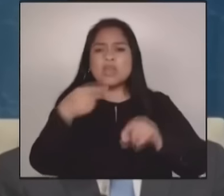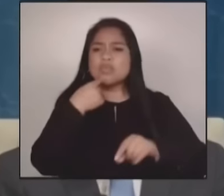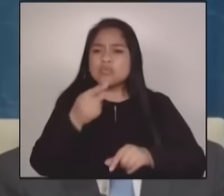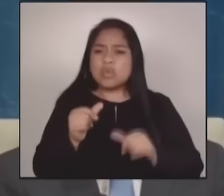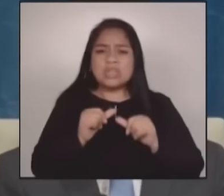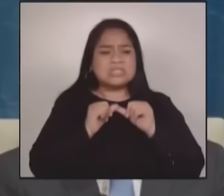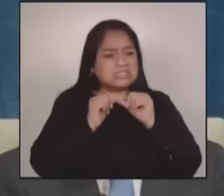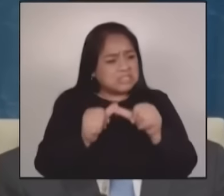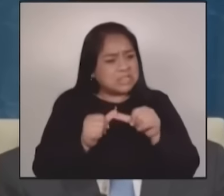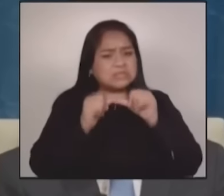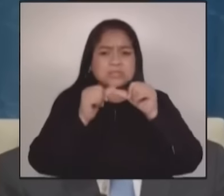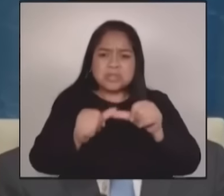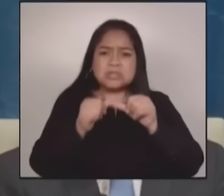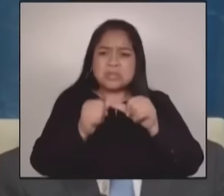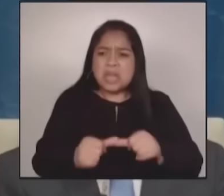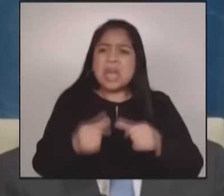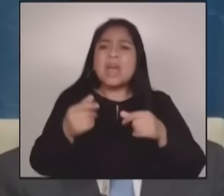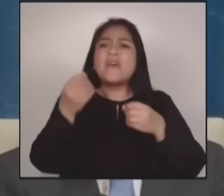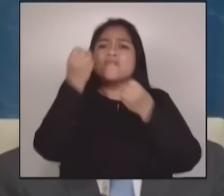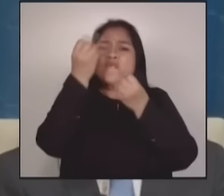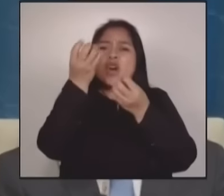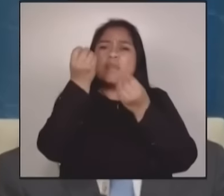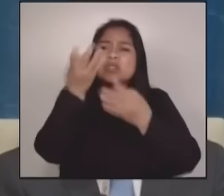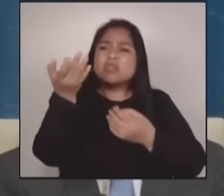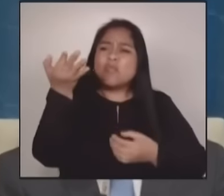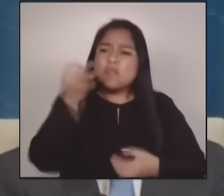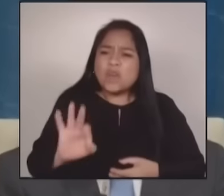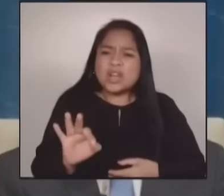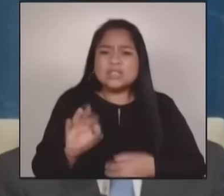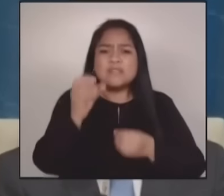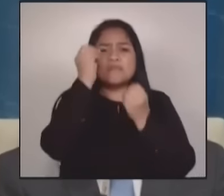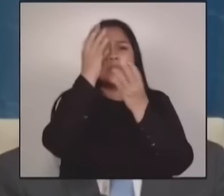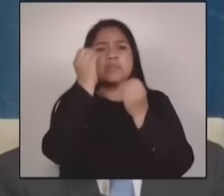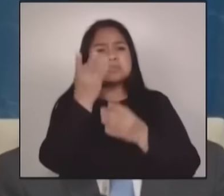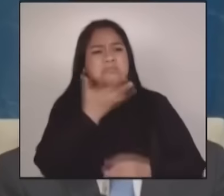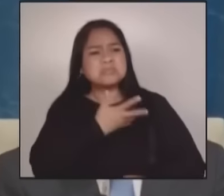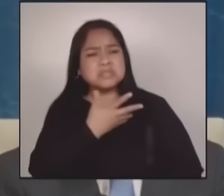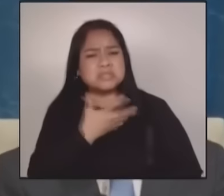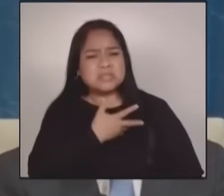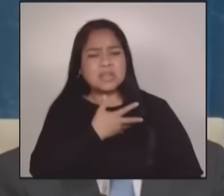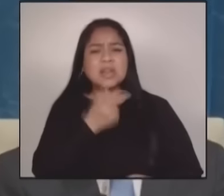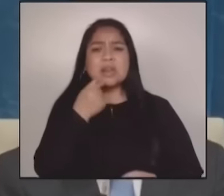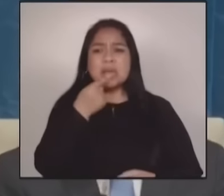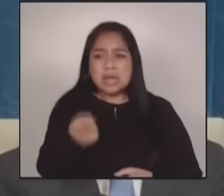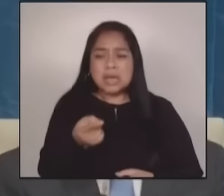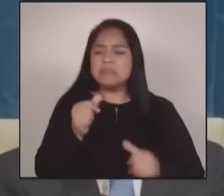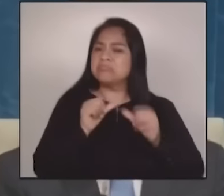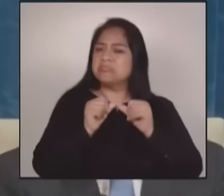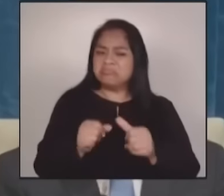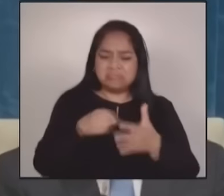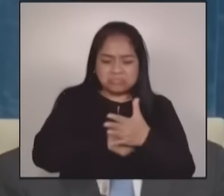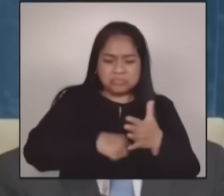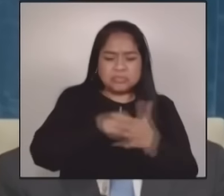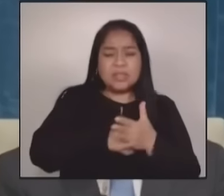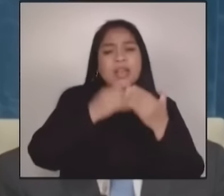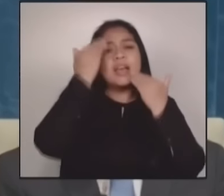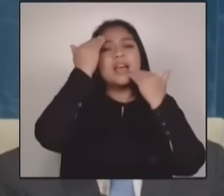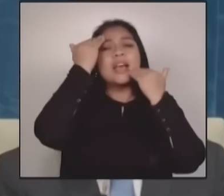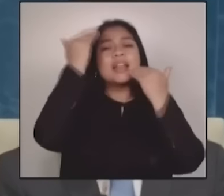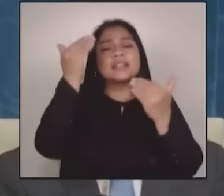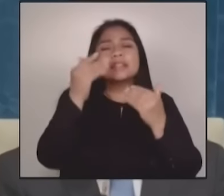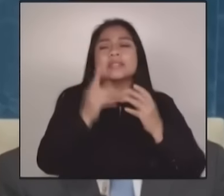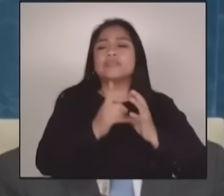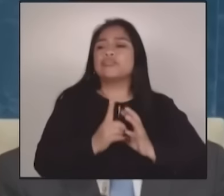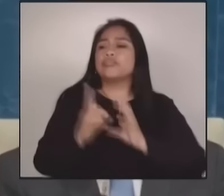la desinformación y la mentira. Es gracias al liderazgo ancestral, a